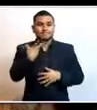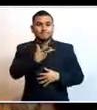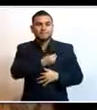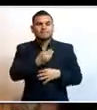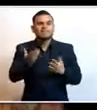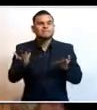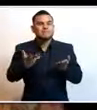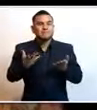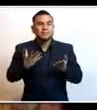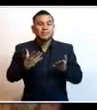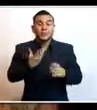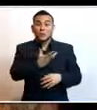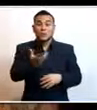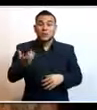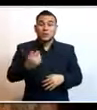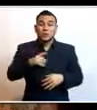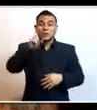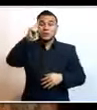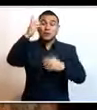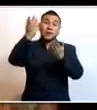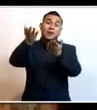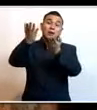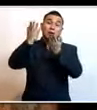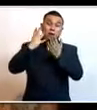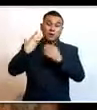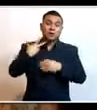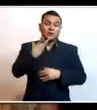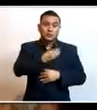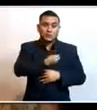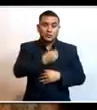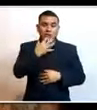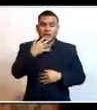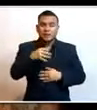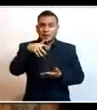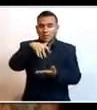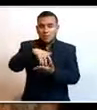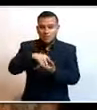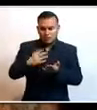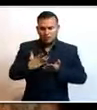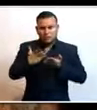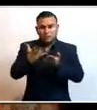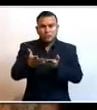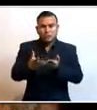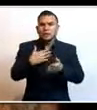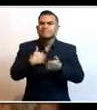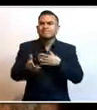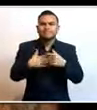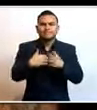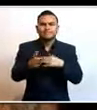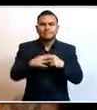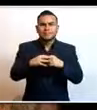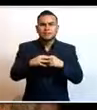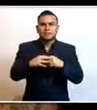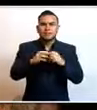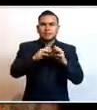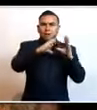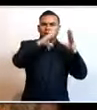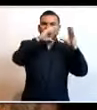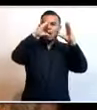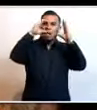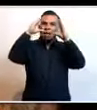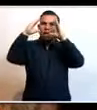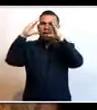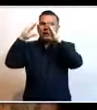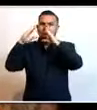vamos a ser instrumentos de Dios para ayudarle al pueblo salvadoreño. Y lo vamos a hacer con gusto. Y no importa que nos desvelemos, y no importa que estemos